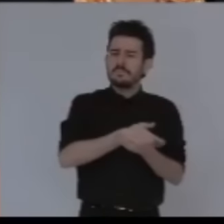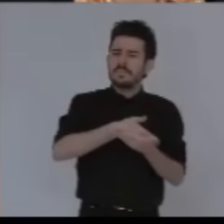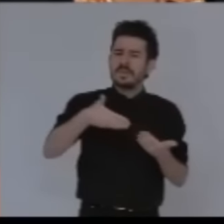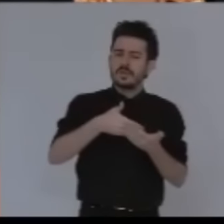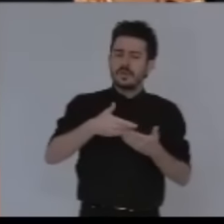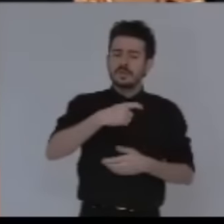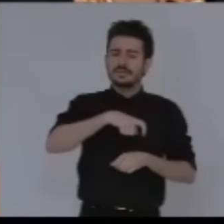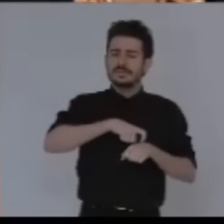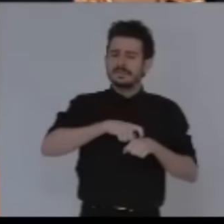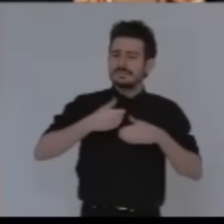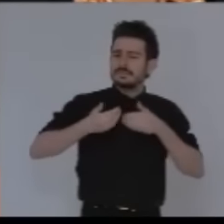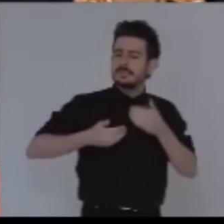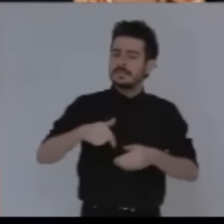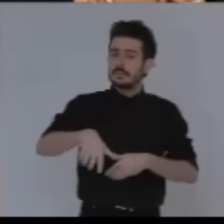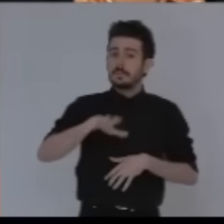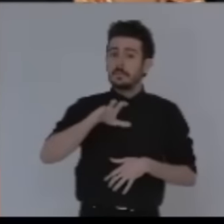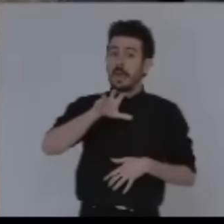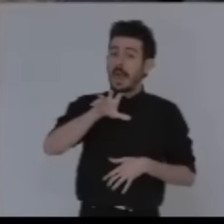este país.